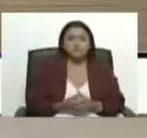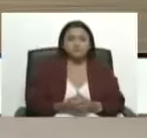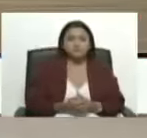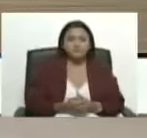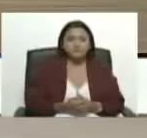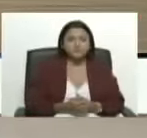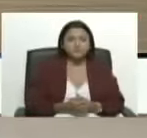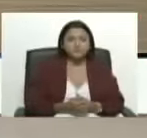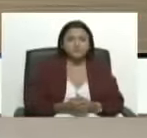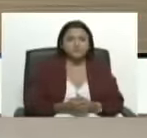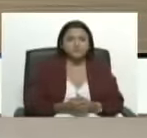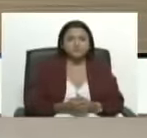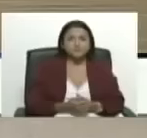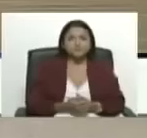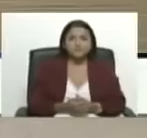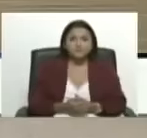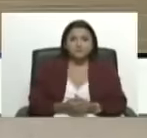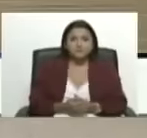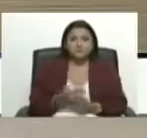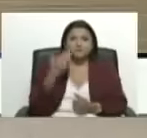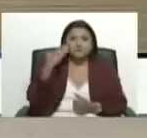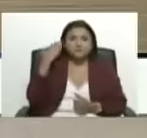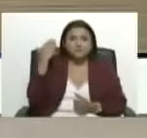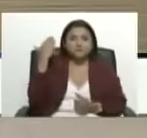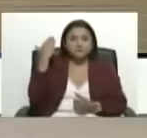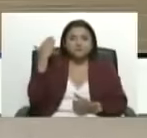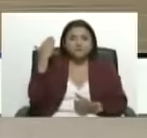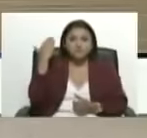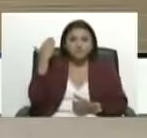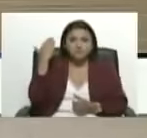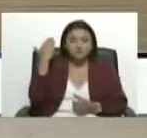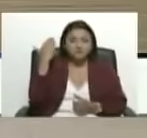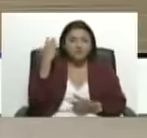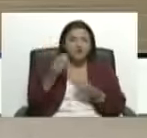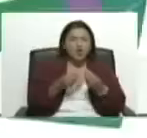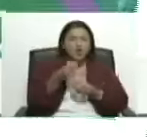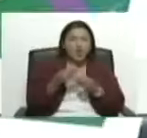Este mapa de cómo ocurrió el despojo